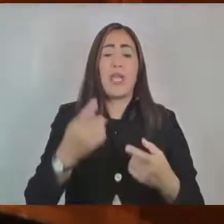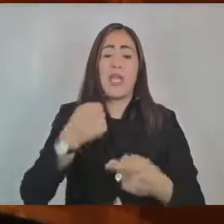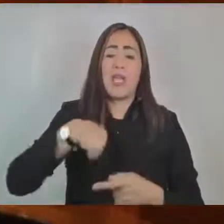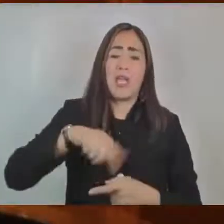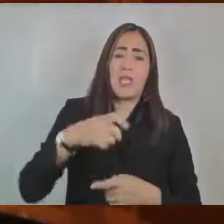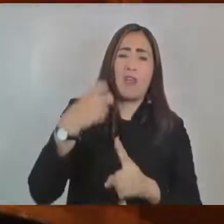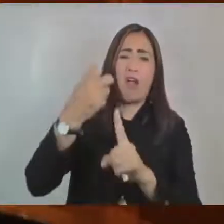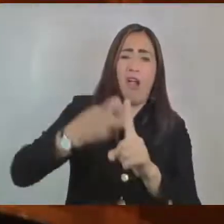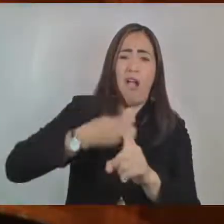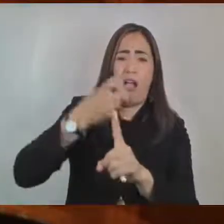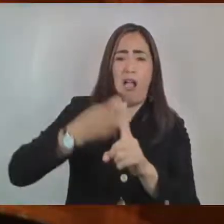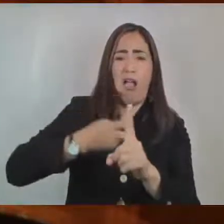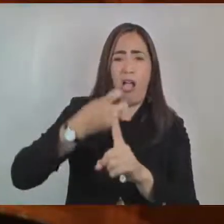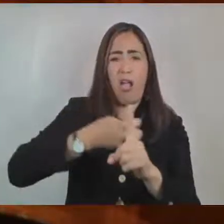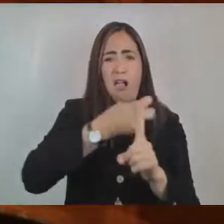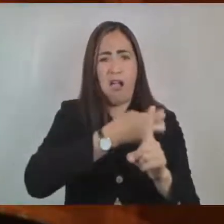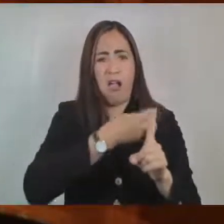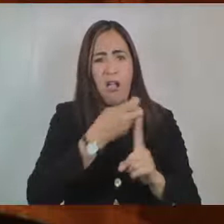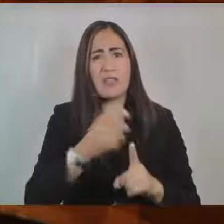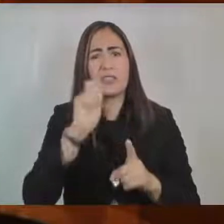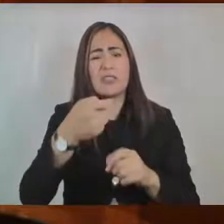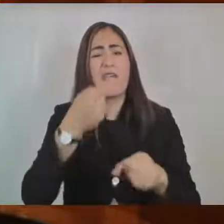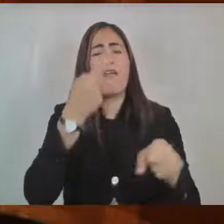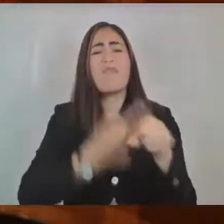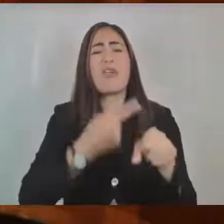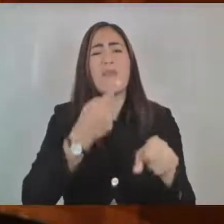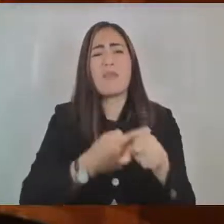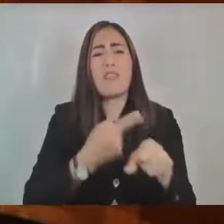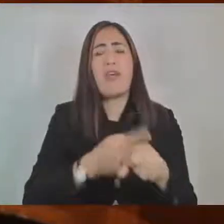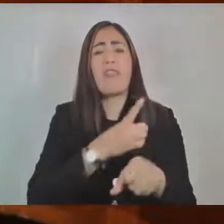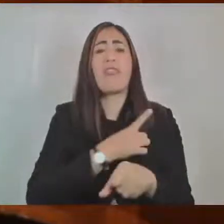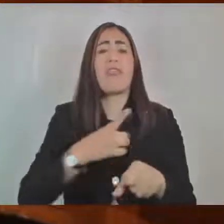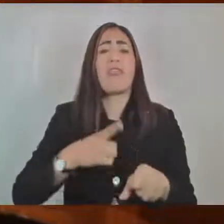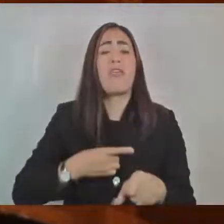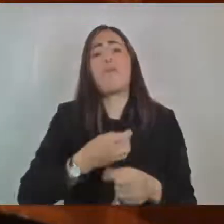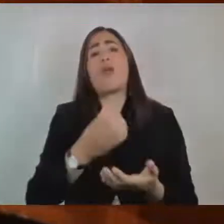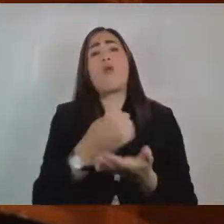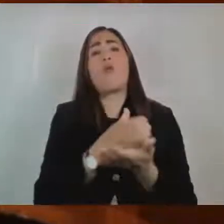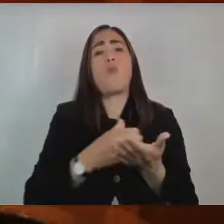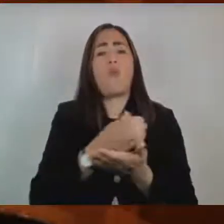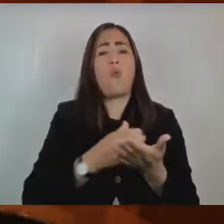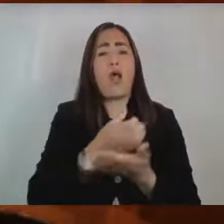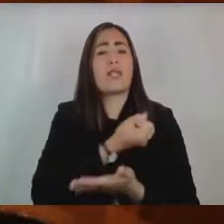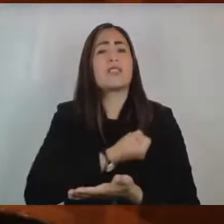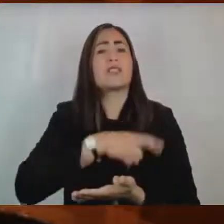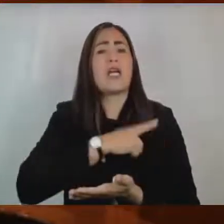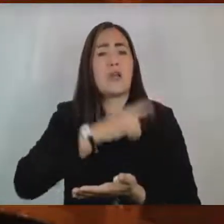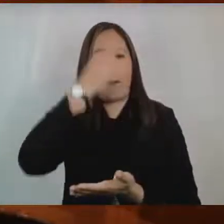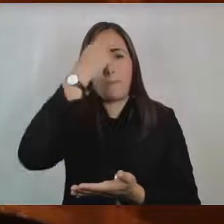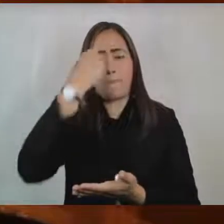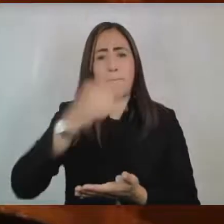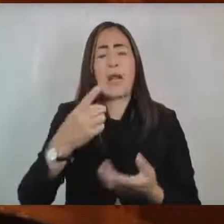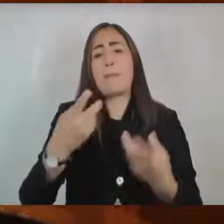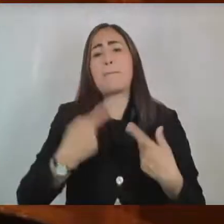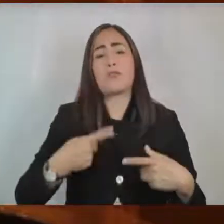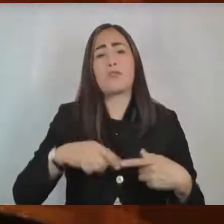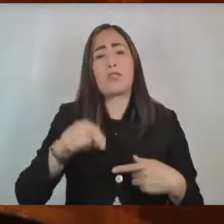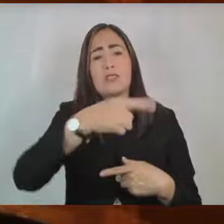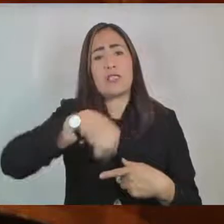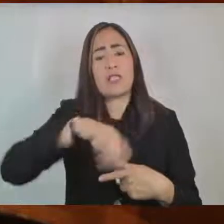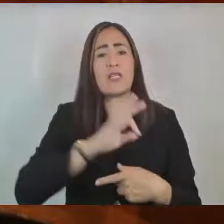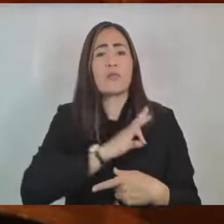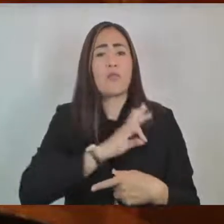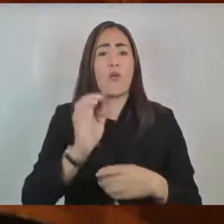estigmatizada como un problema individual a una enfermedad que debe de ser curada para que las personas estén en condiciones de